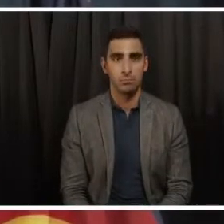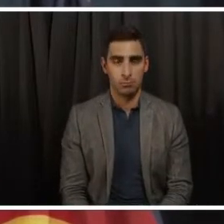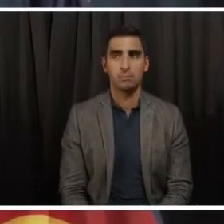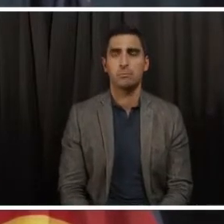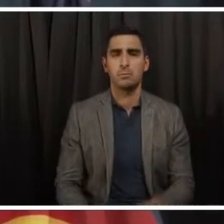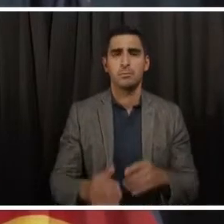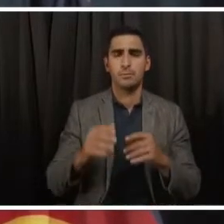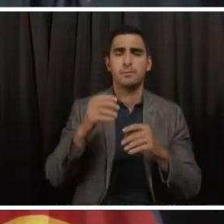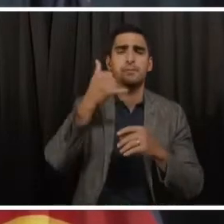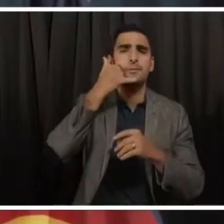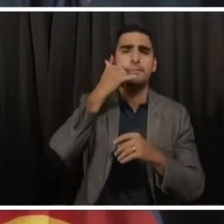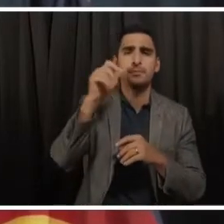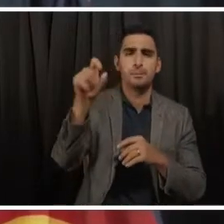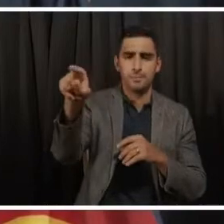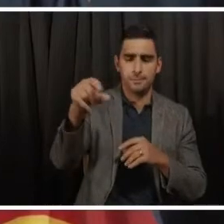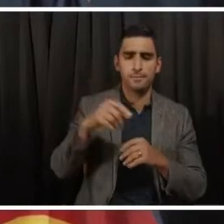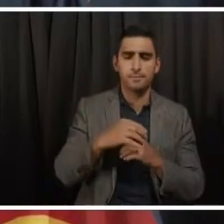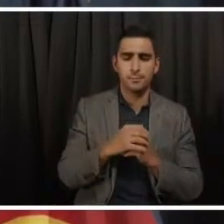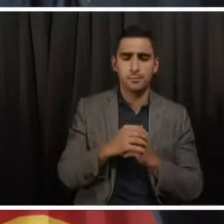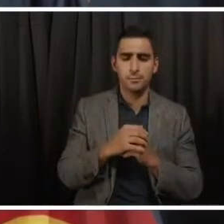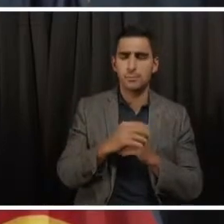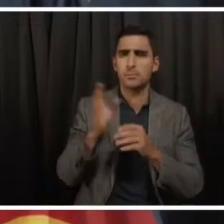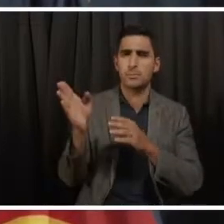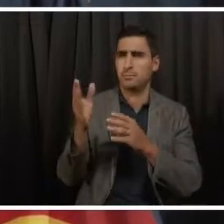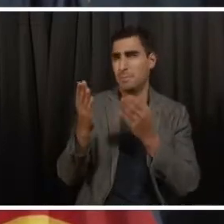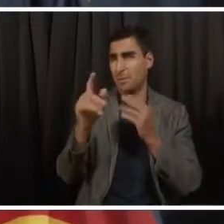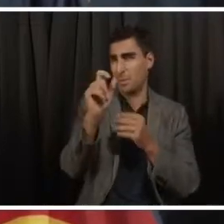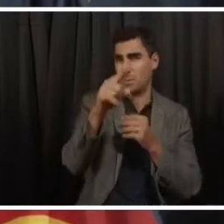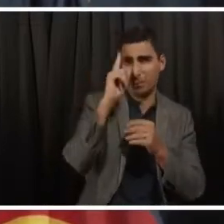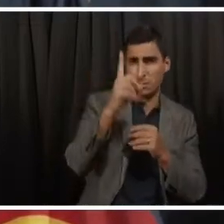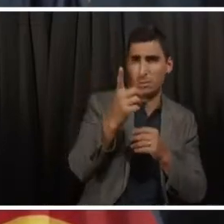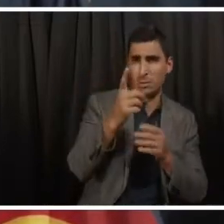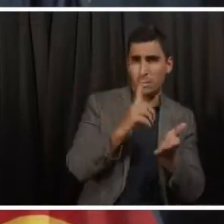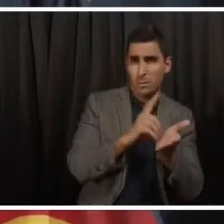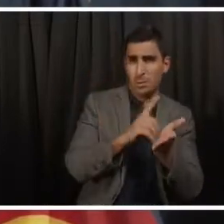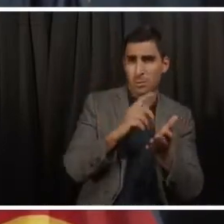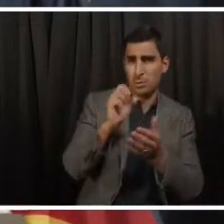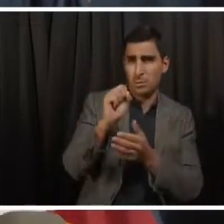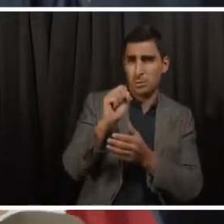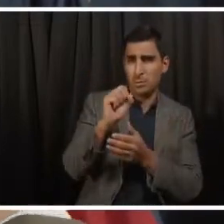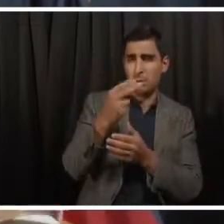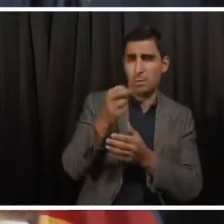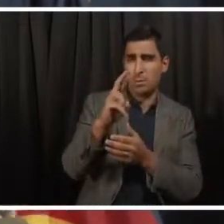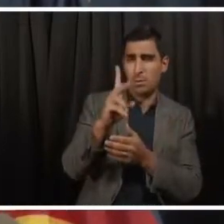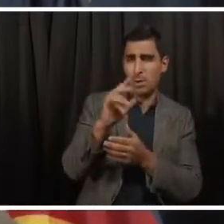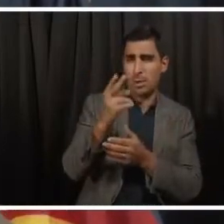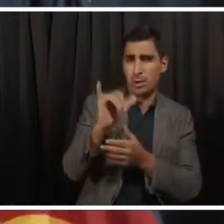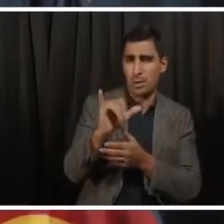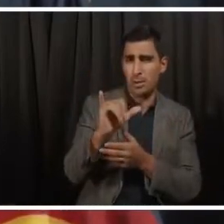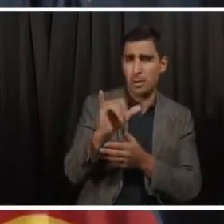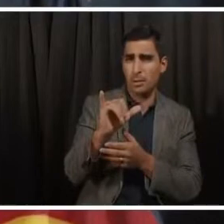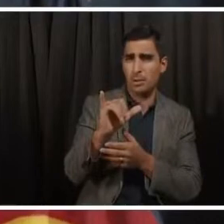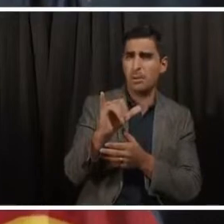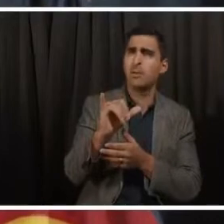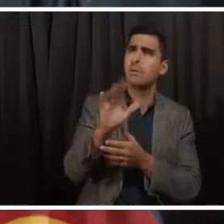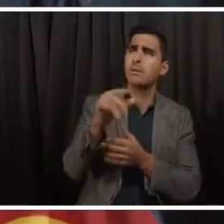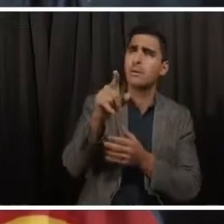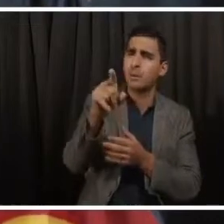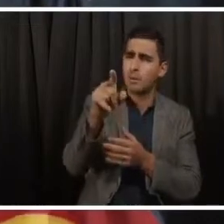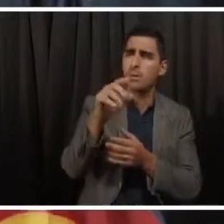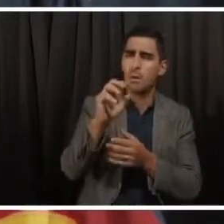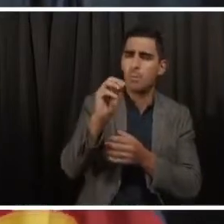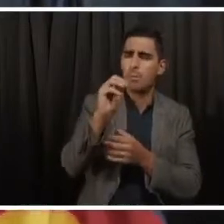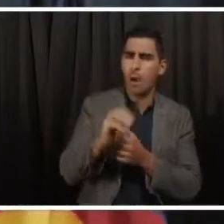Hi, Governor Seth from the Gazette. This is probably a question for Dr. Hurley. Dr. Hurley, can you speak to the impact monoclonal antibodies